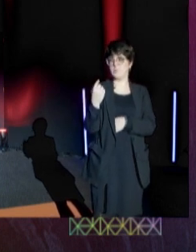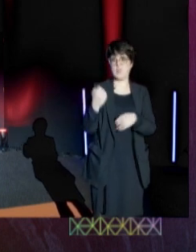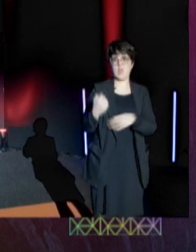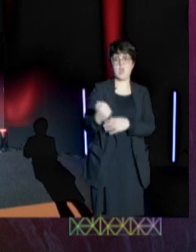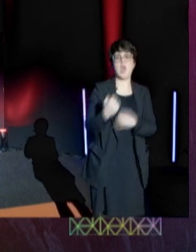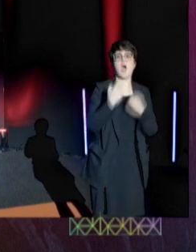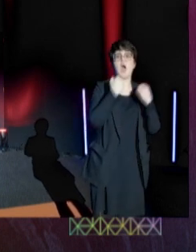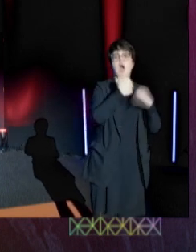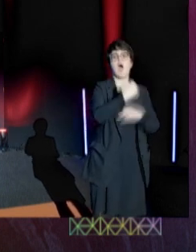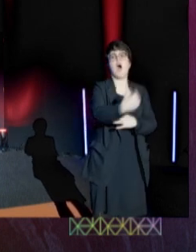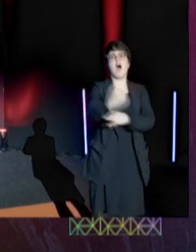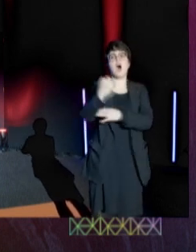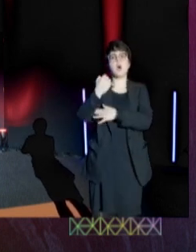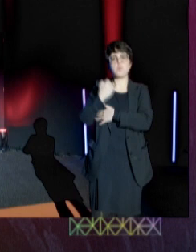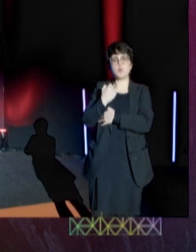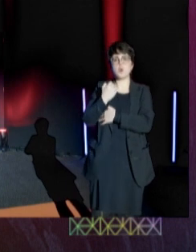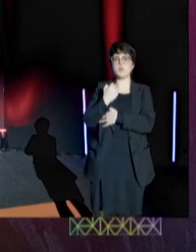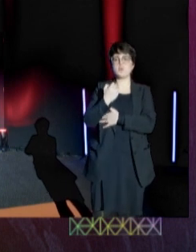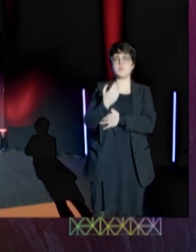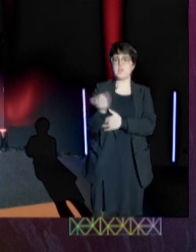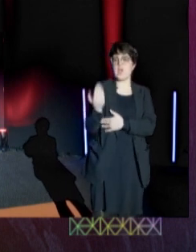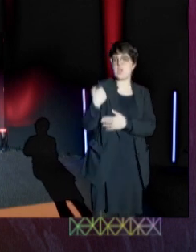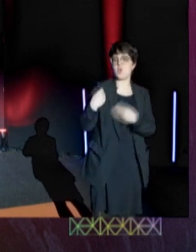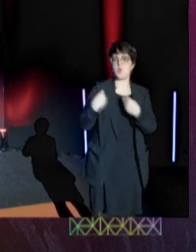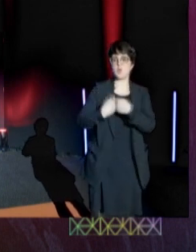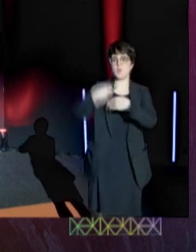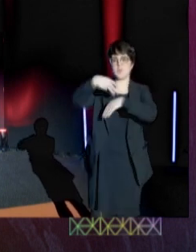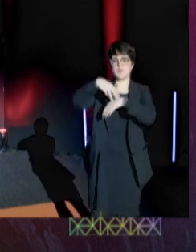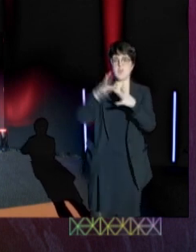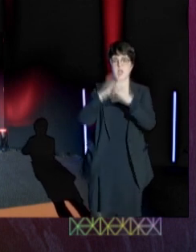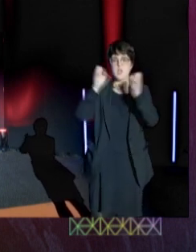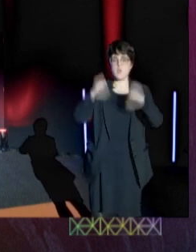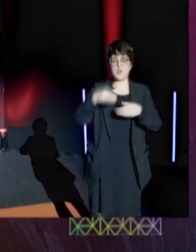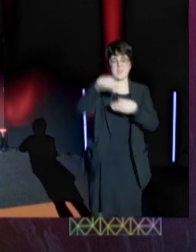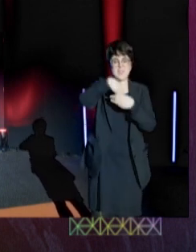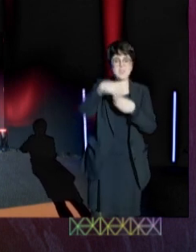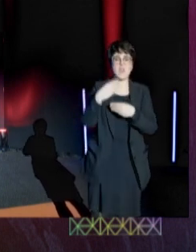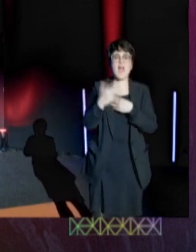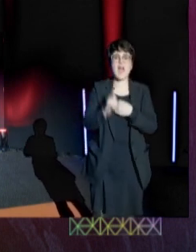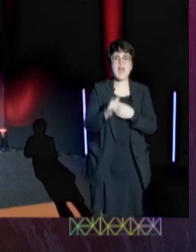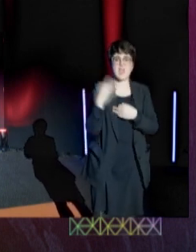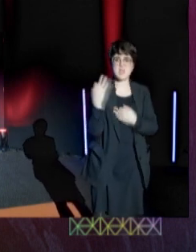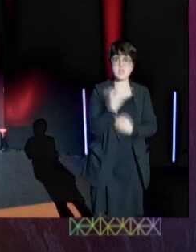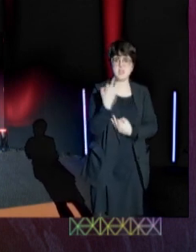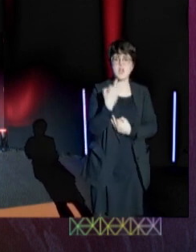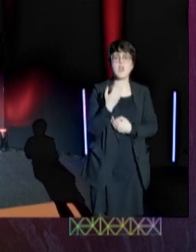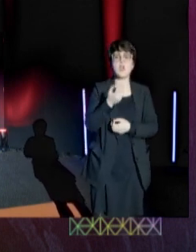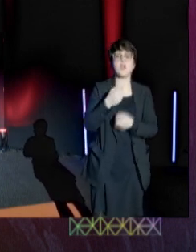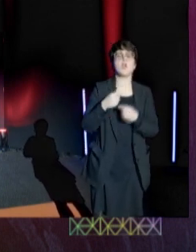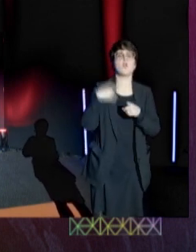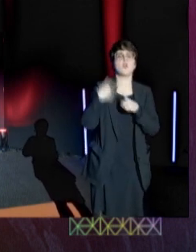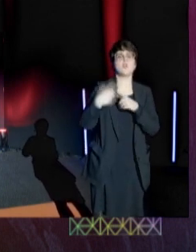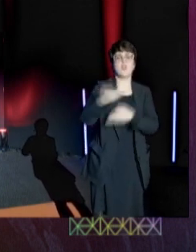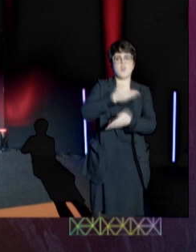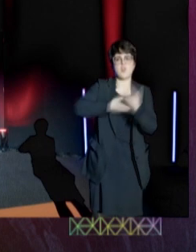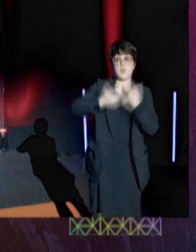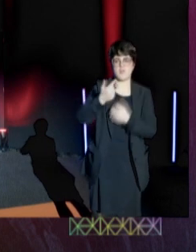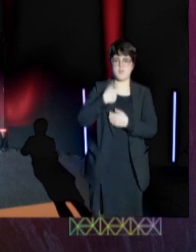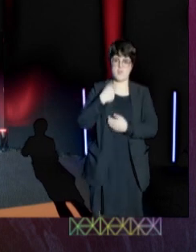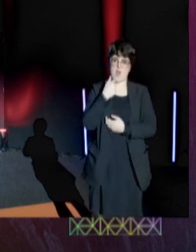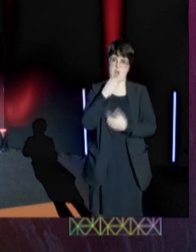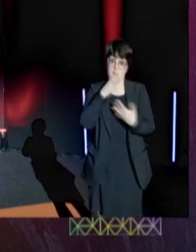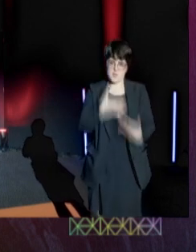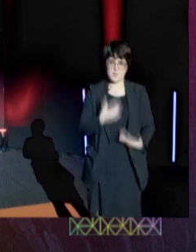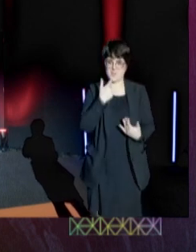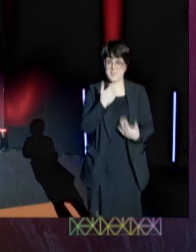que que he dicho el acuerdo de ayer Con Microsoft Por cierto contiene elementos de de colaboración y de impulso que quiero destacar y agradecer en este